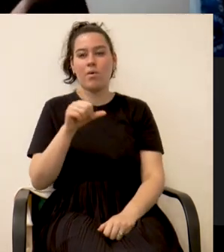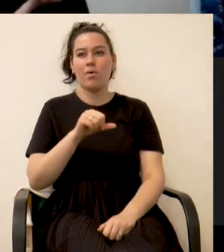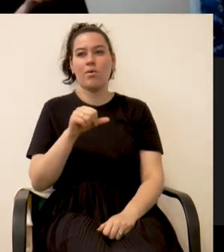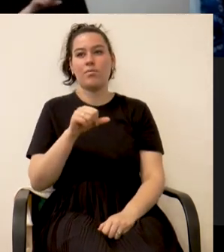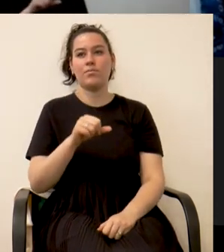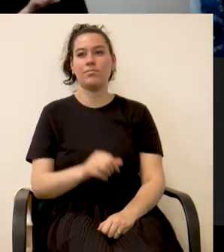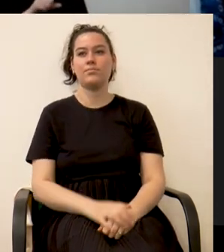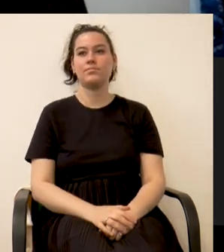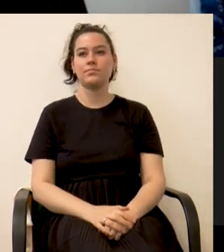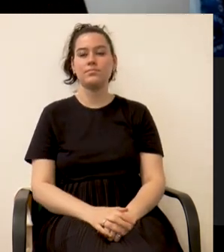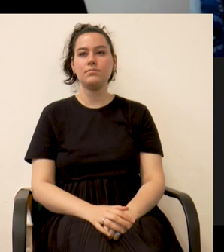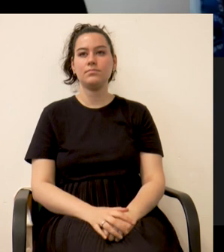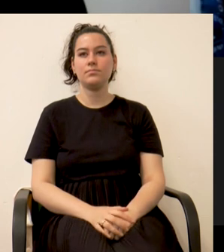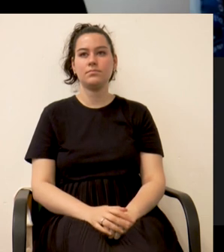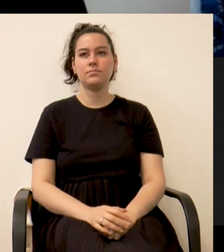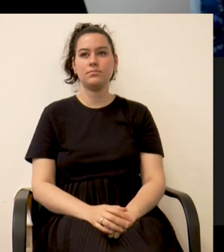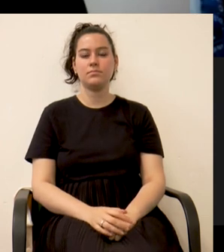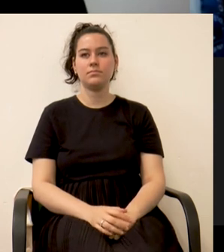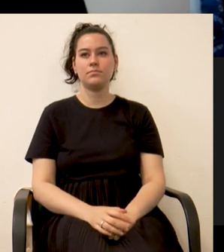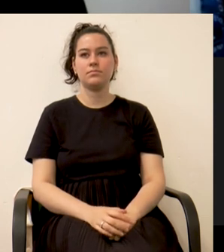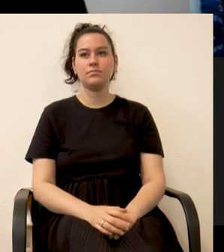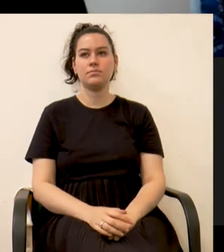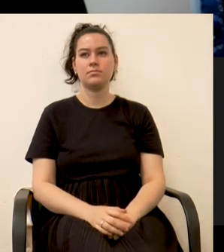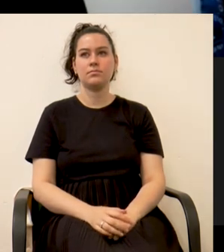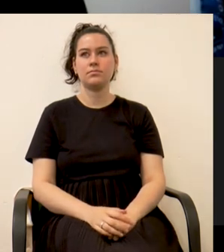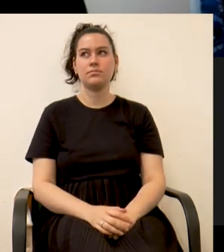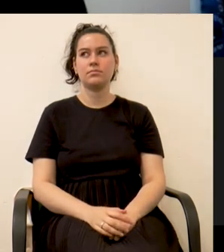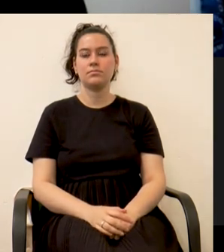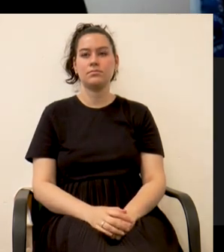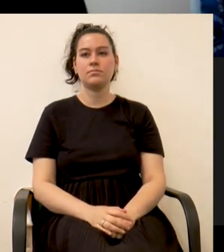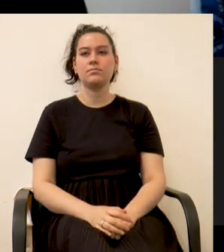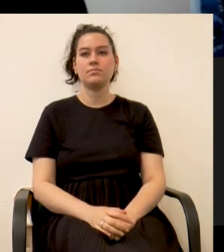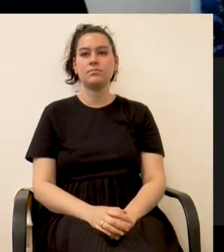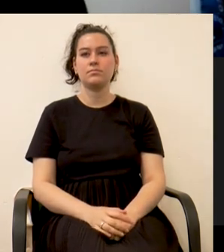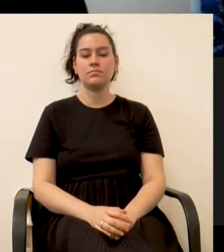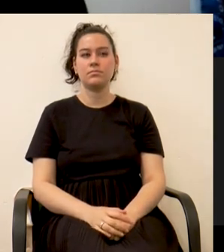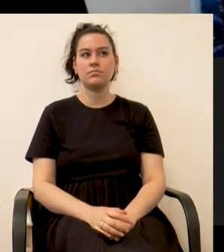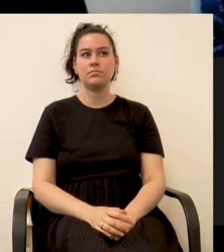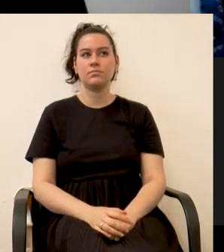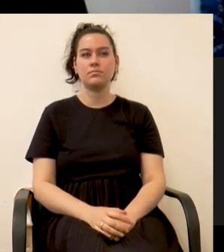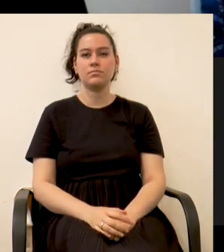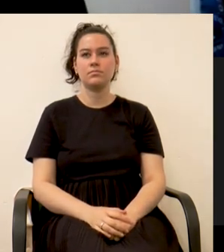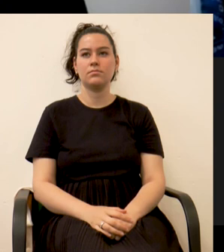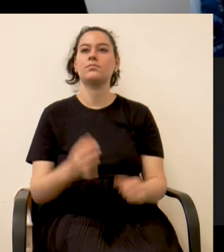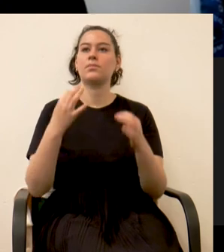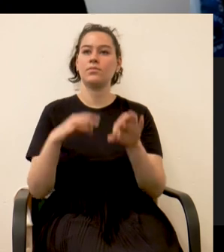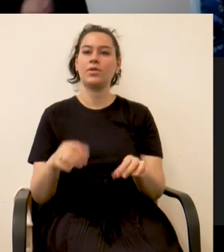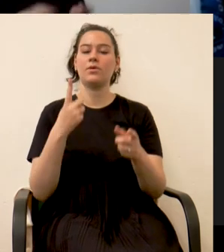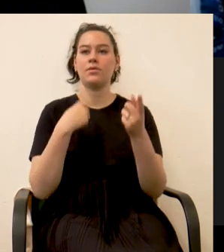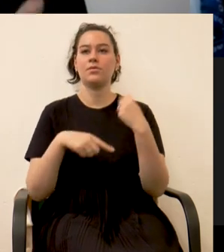son escasas. Sí. Pero más que le estaba contestando a Bruno un poco por el channel. Bien. Bueno,